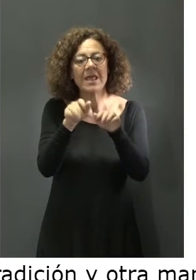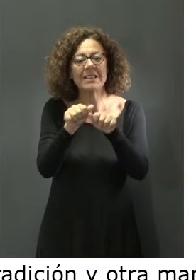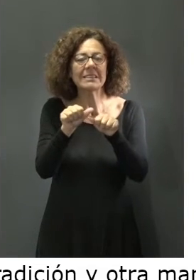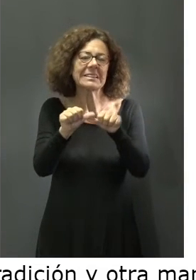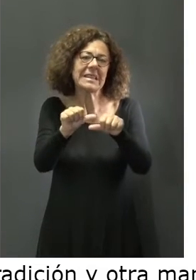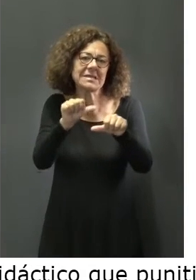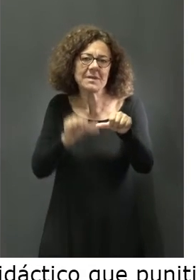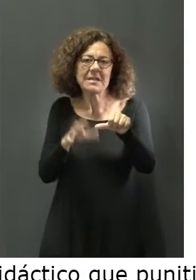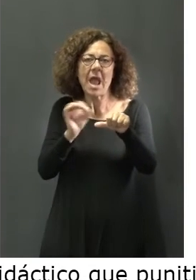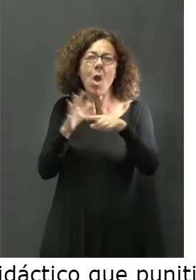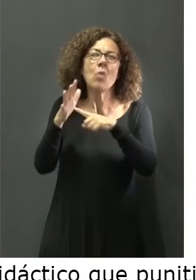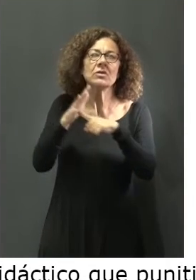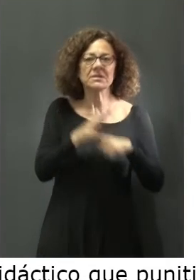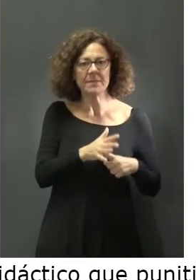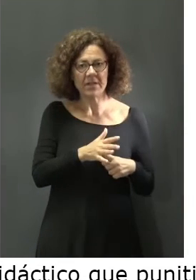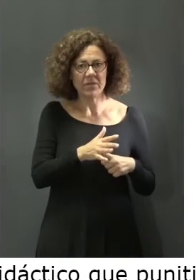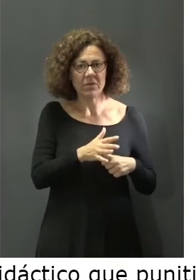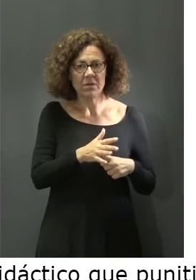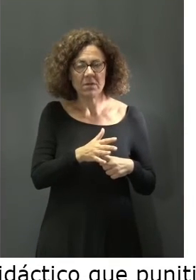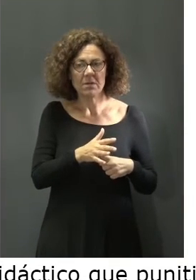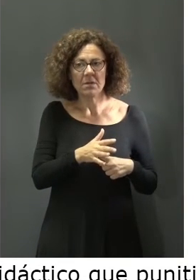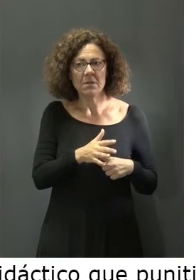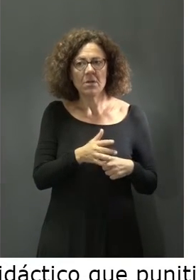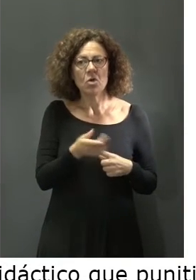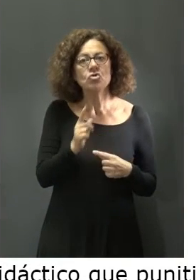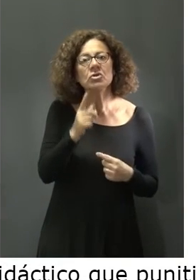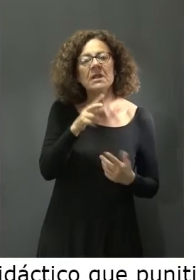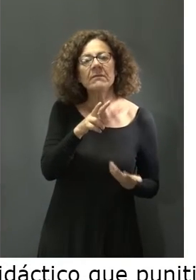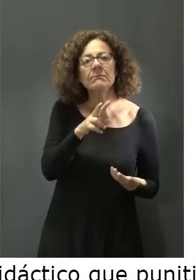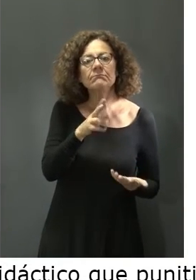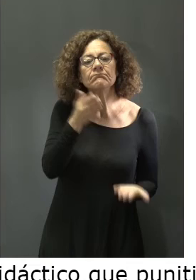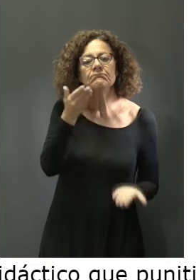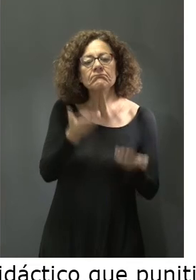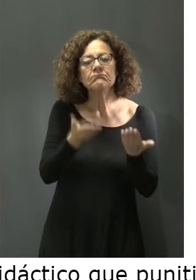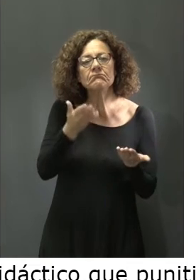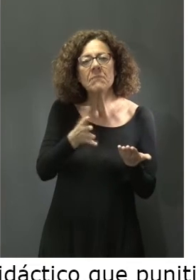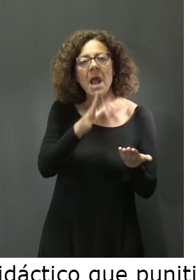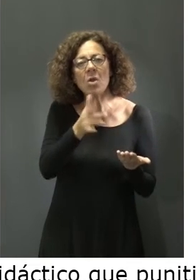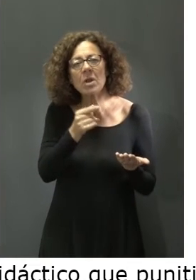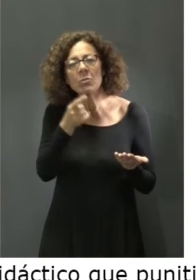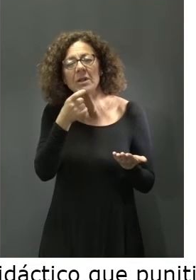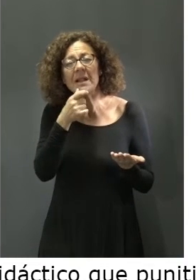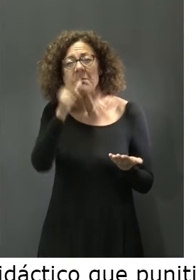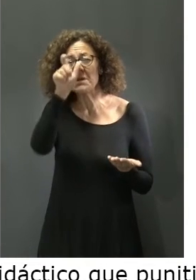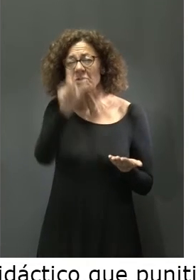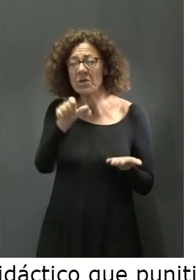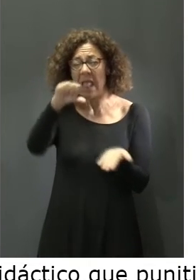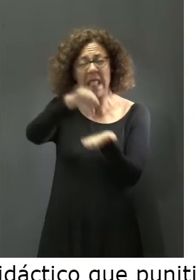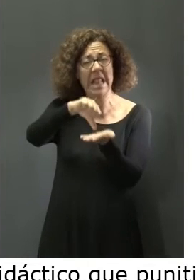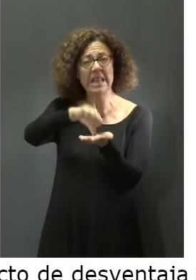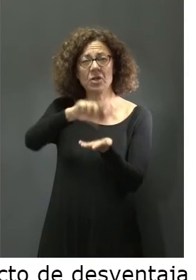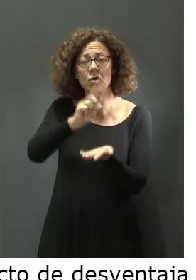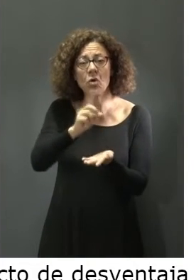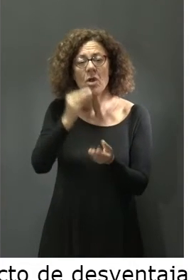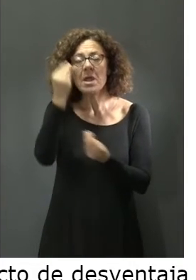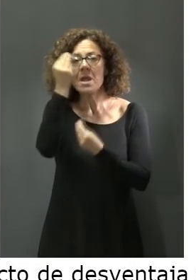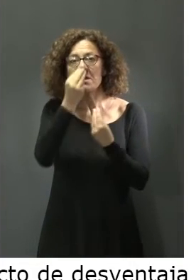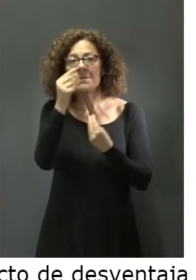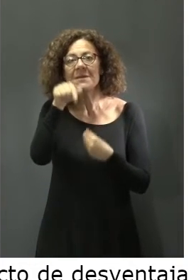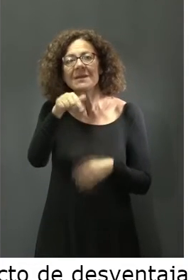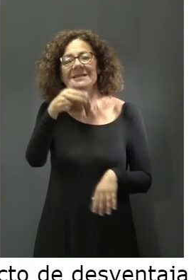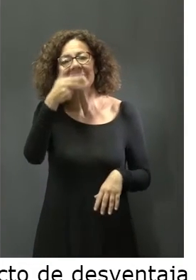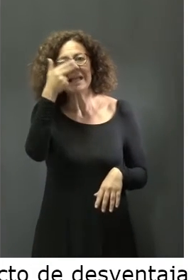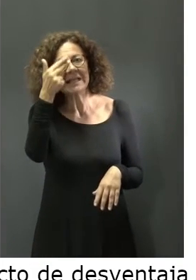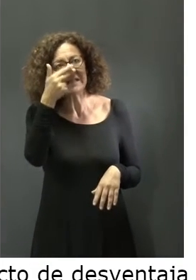que quizás pues, no se veía así y no se valoraba pues porque la persona no era el centro y se pensaba a lo mejor en este